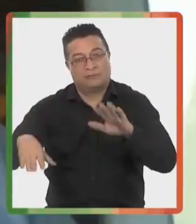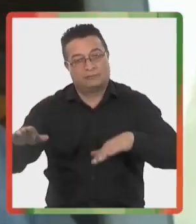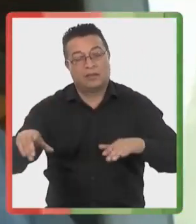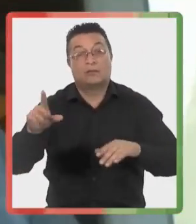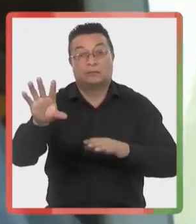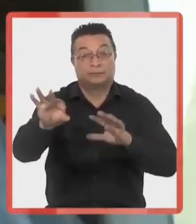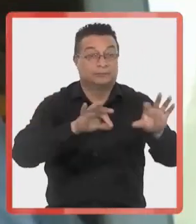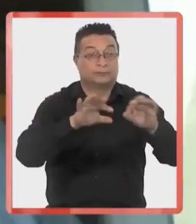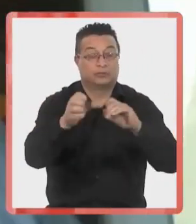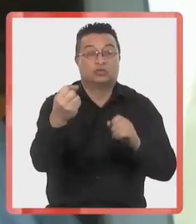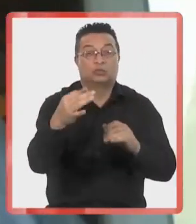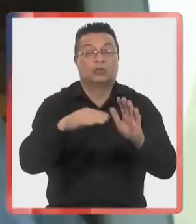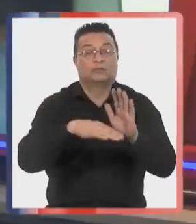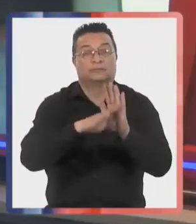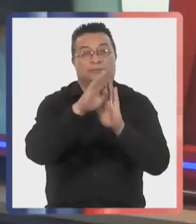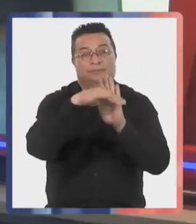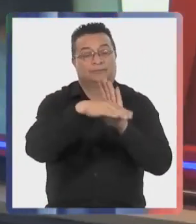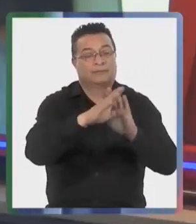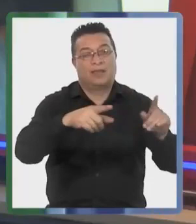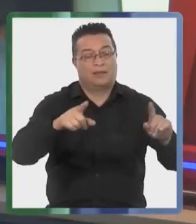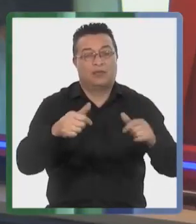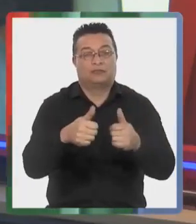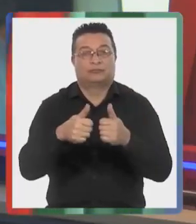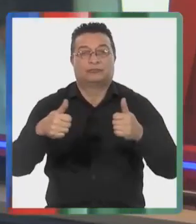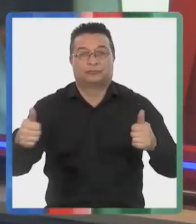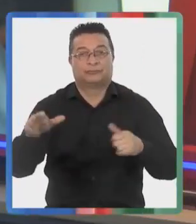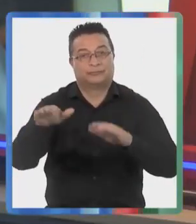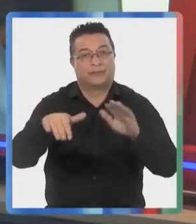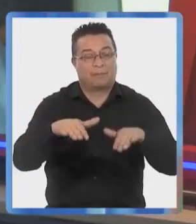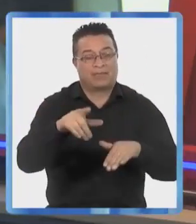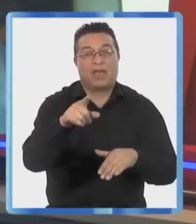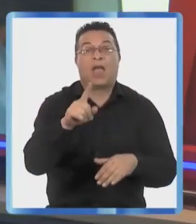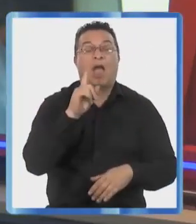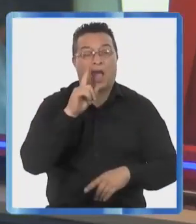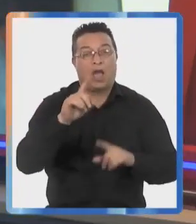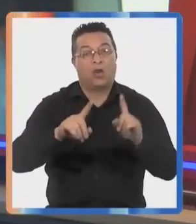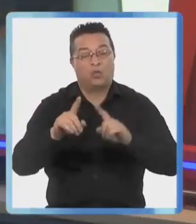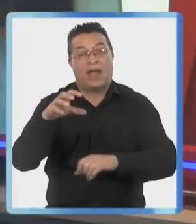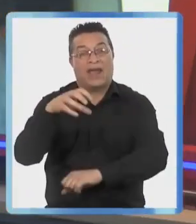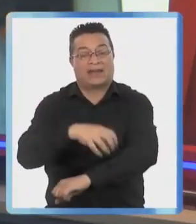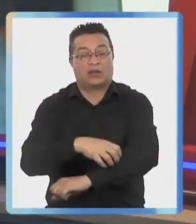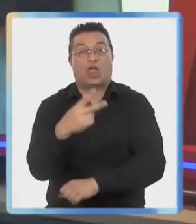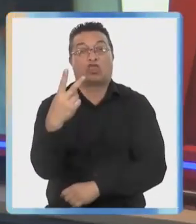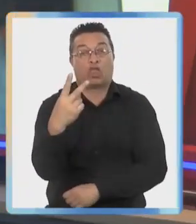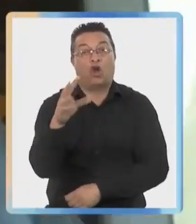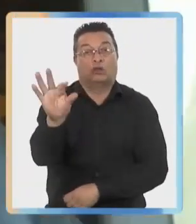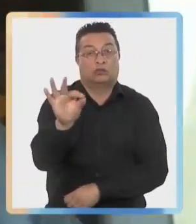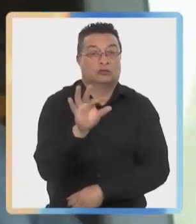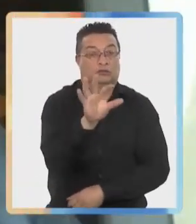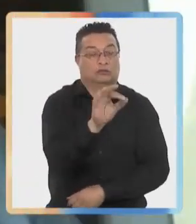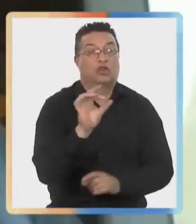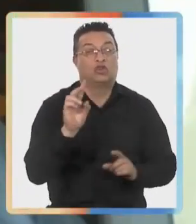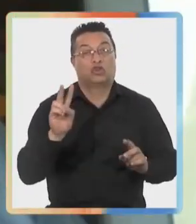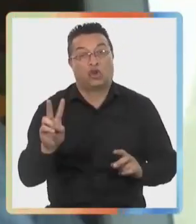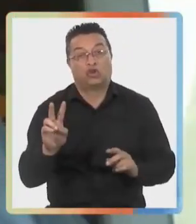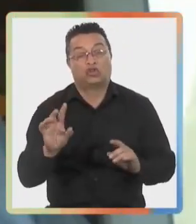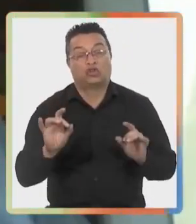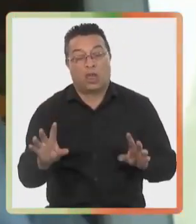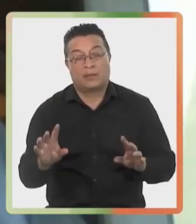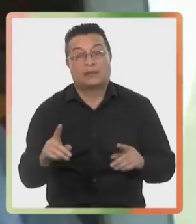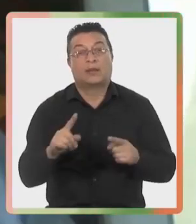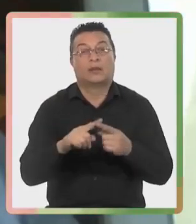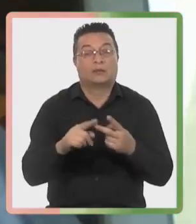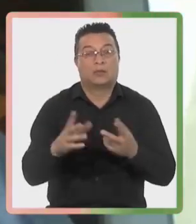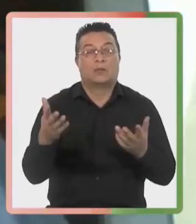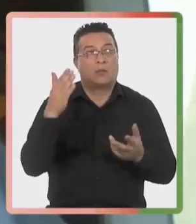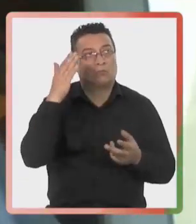Y eligen un número variable de consejeros. Hay regiones que eligen 2 consejeros, que